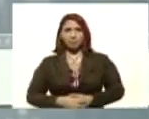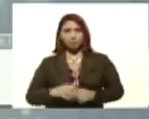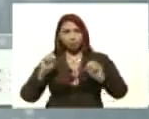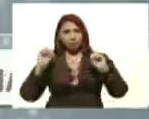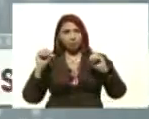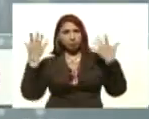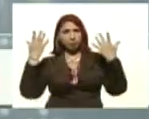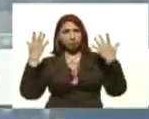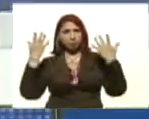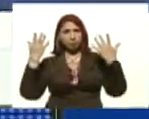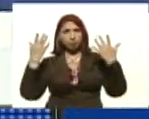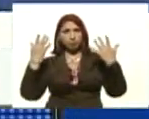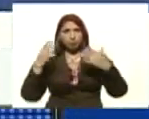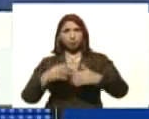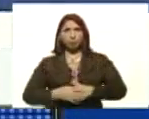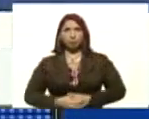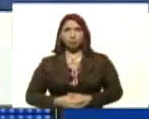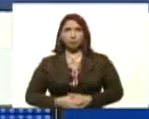¡Venceremos! ¡Amén!